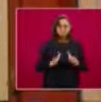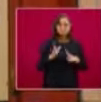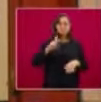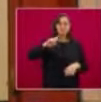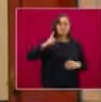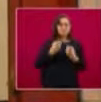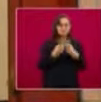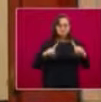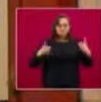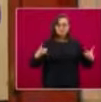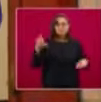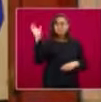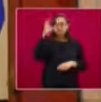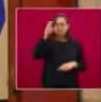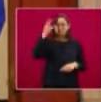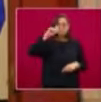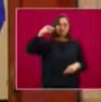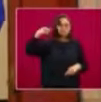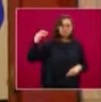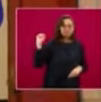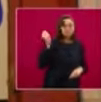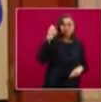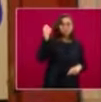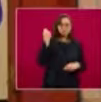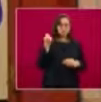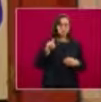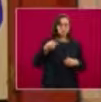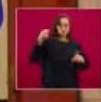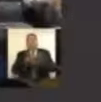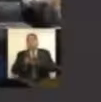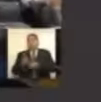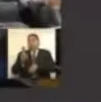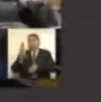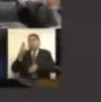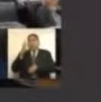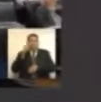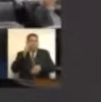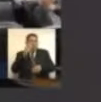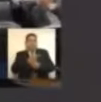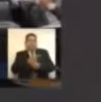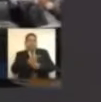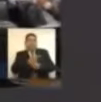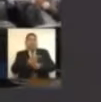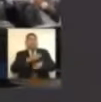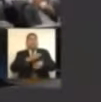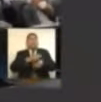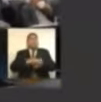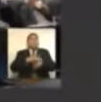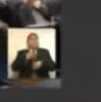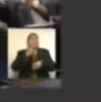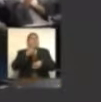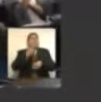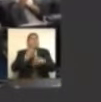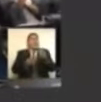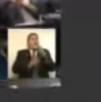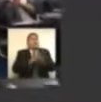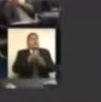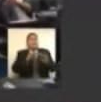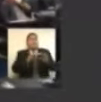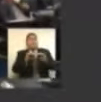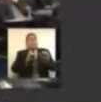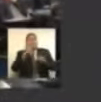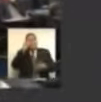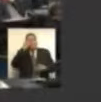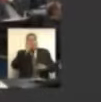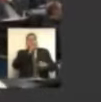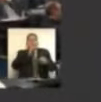que sigan fluyendo los recursos? Pero primero te preguntaría, Alejandro Almenta, ¿qué respondes a quienes señalan que los legisladores